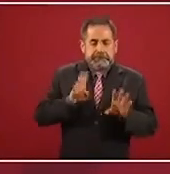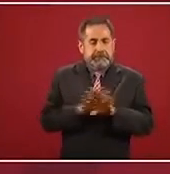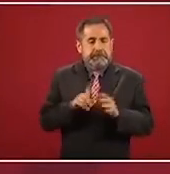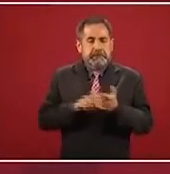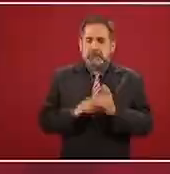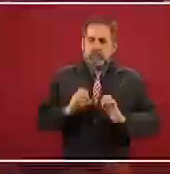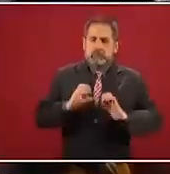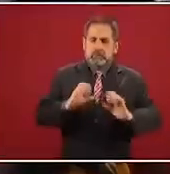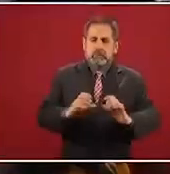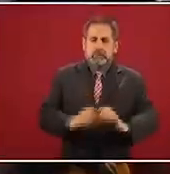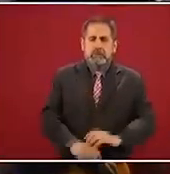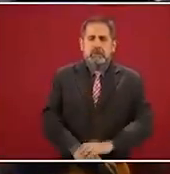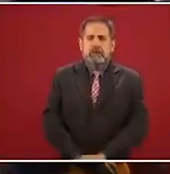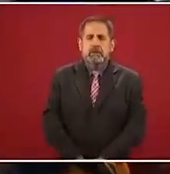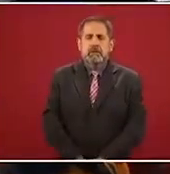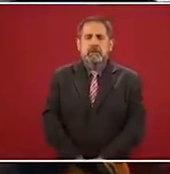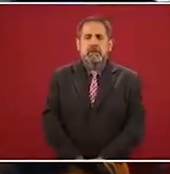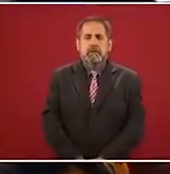cuidando las cosas.